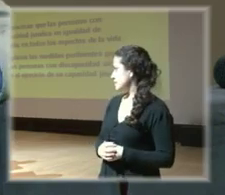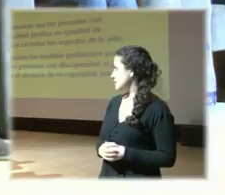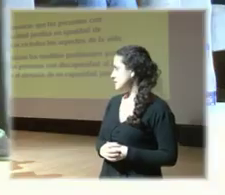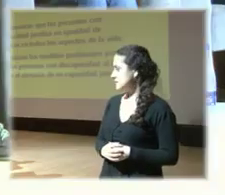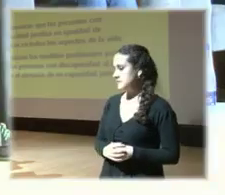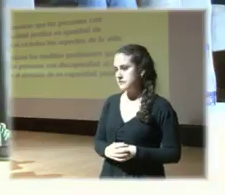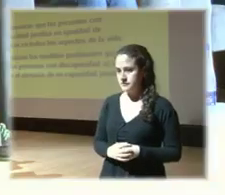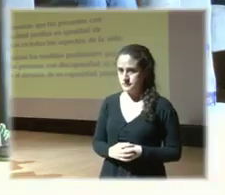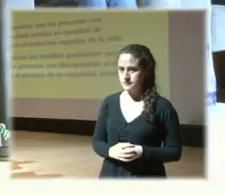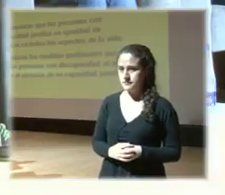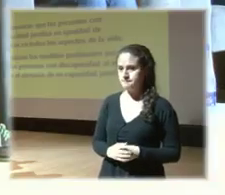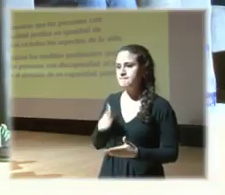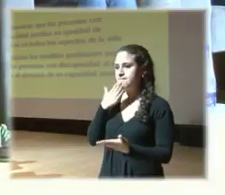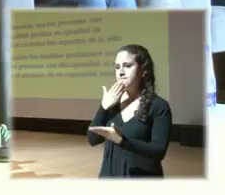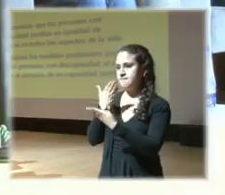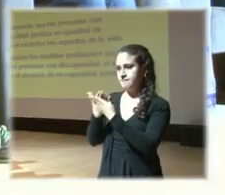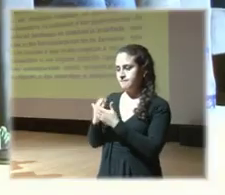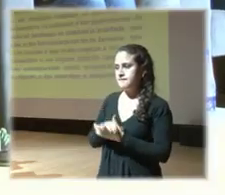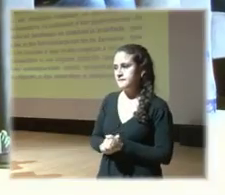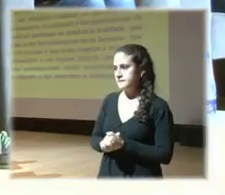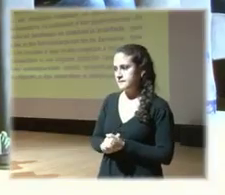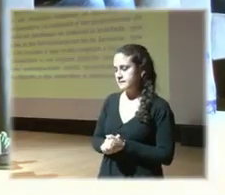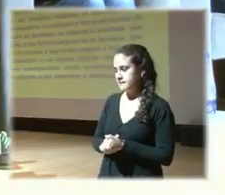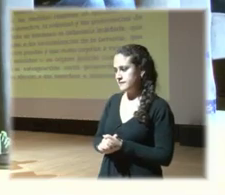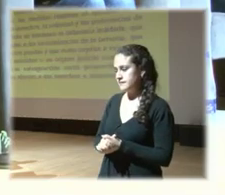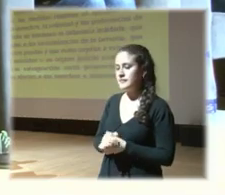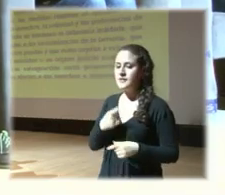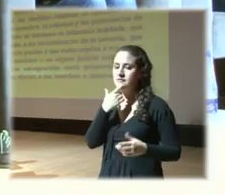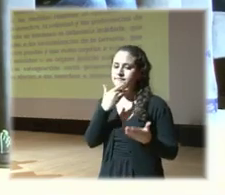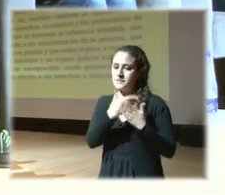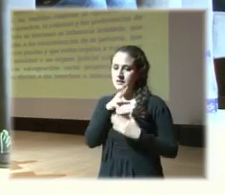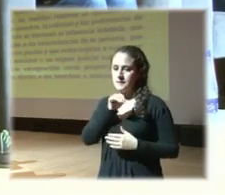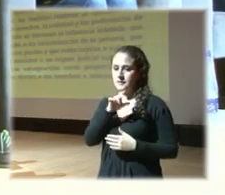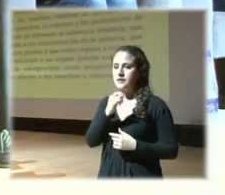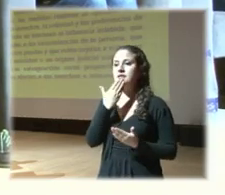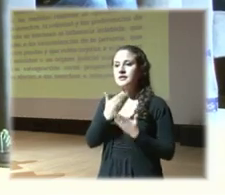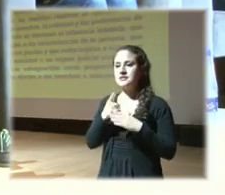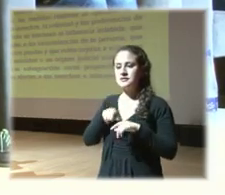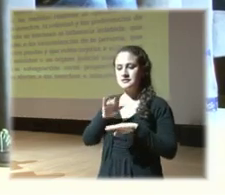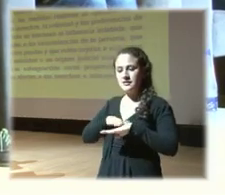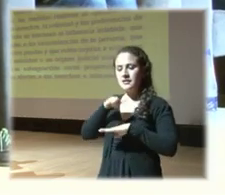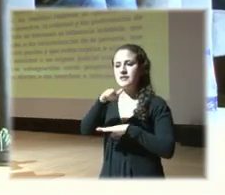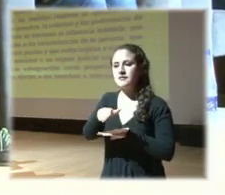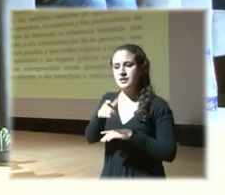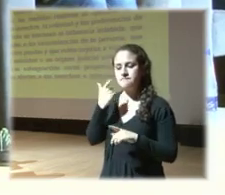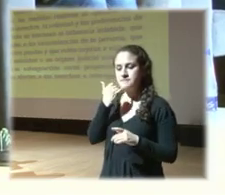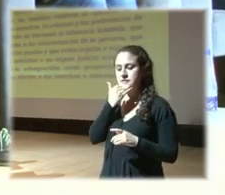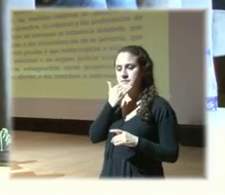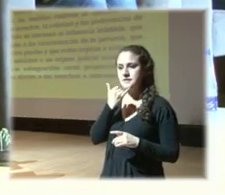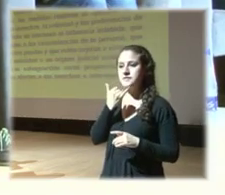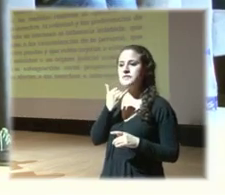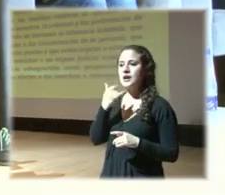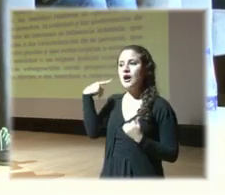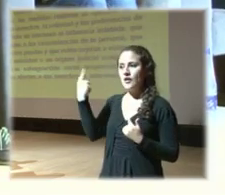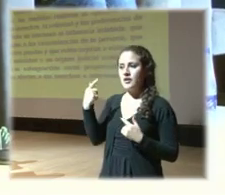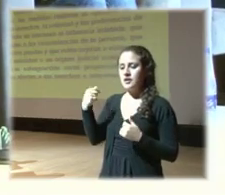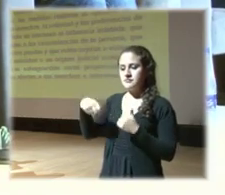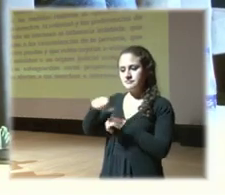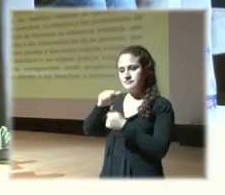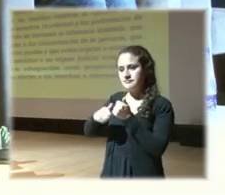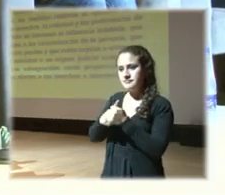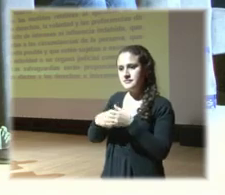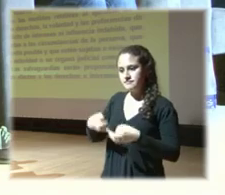posible. Gracias, Mario. Y gracias por mencionar el tema de los efectos. En Colombia, la interdicción es un proceso de jurisdicción voluntaria. Eso significa